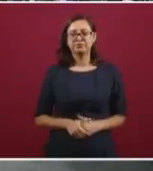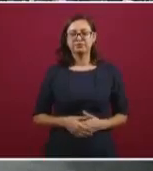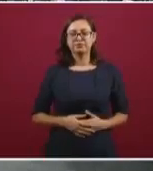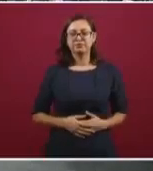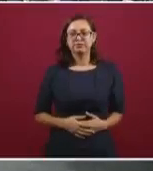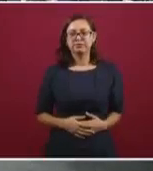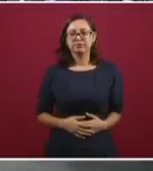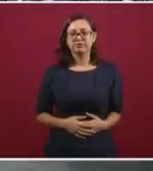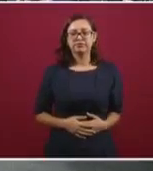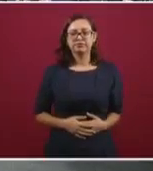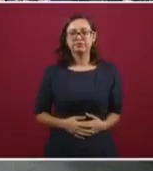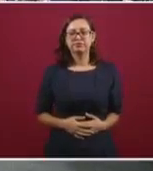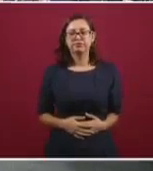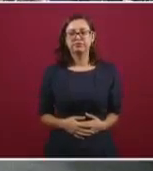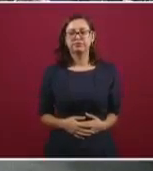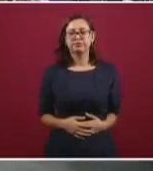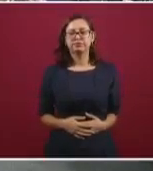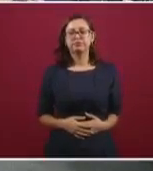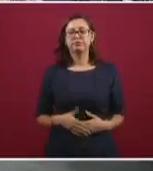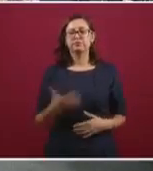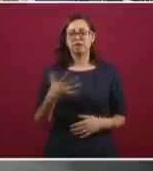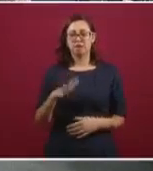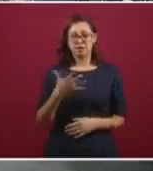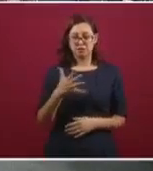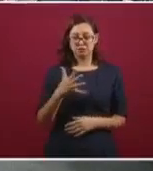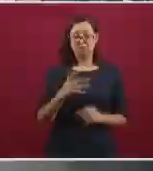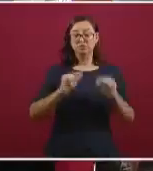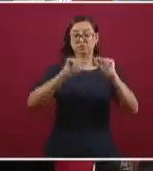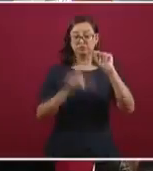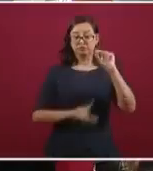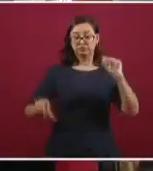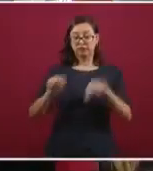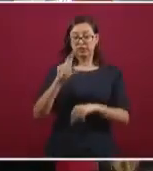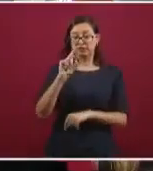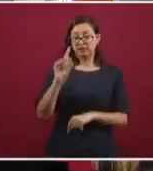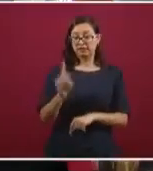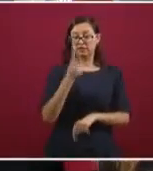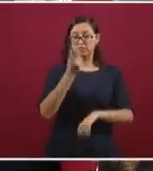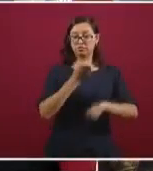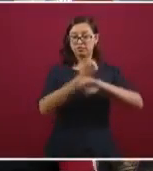Son como 120.000 en las 32 entidades.